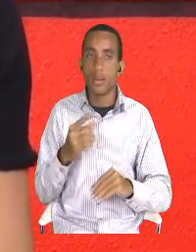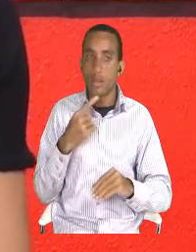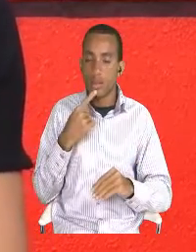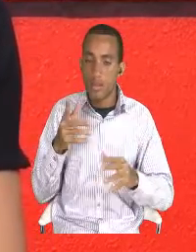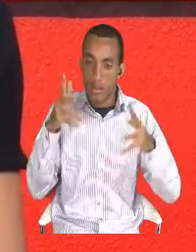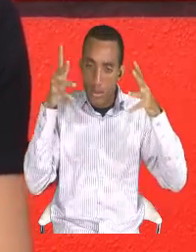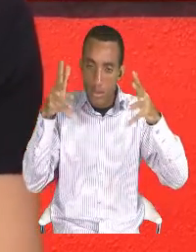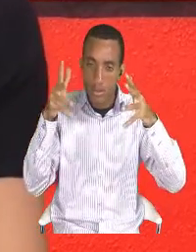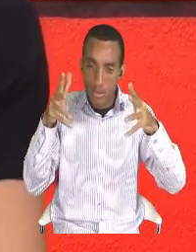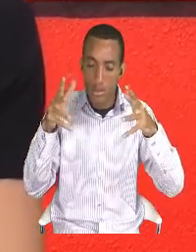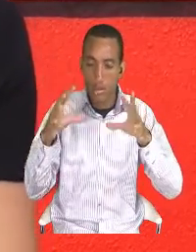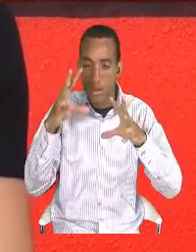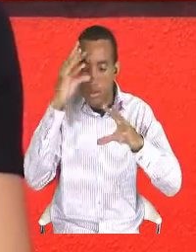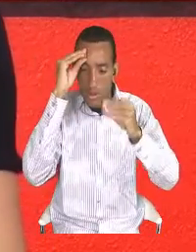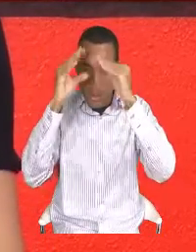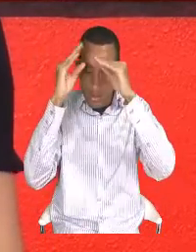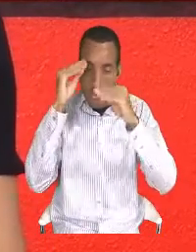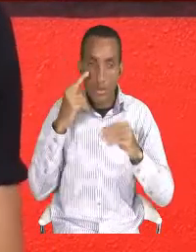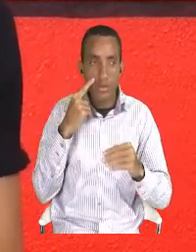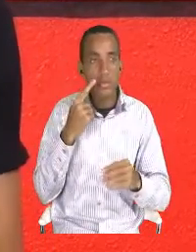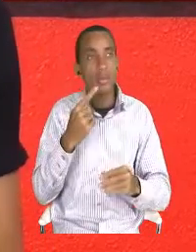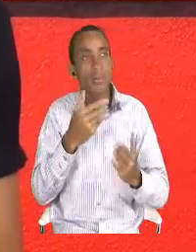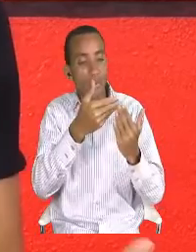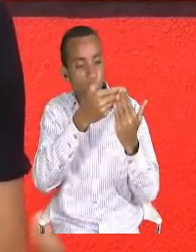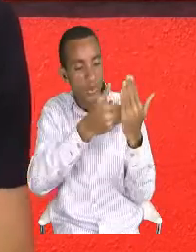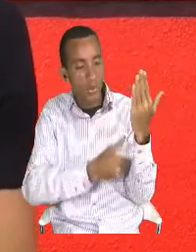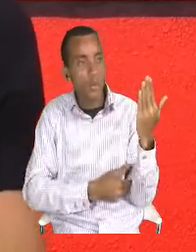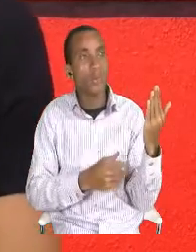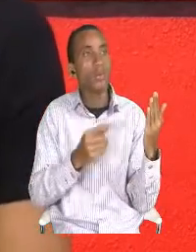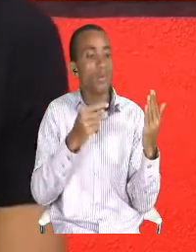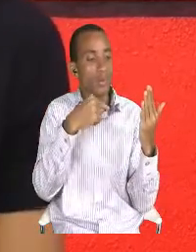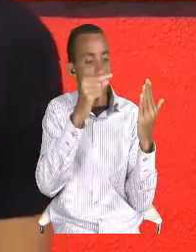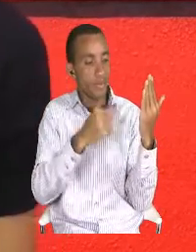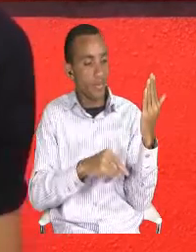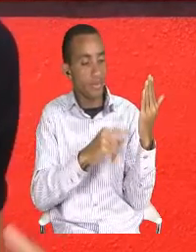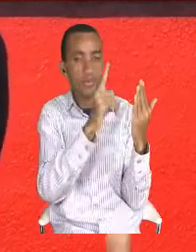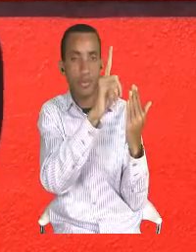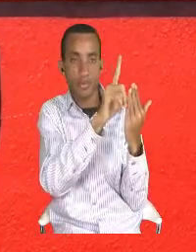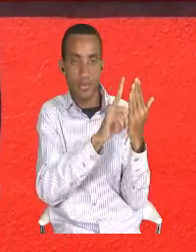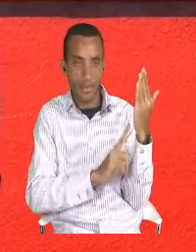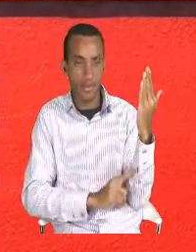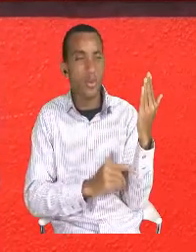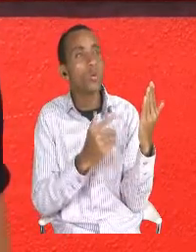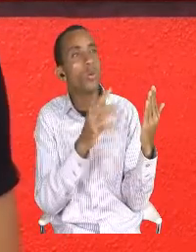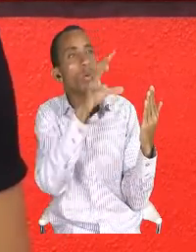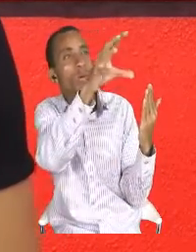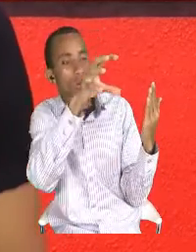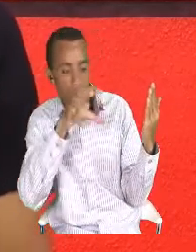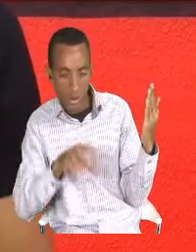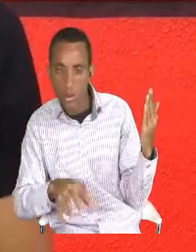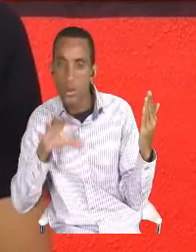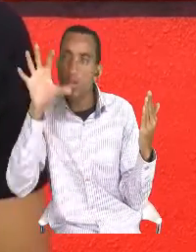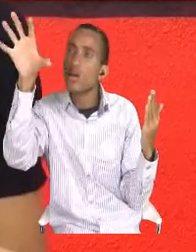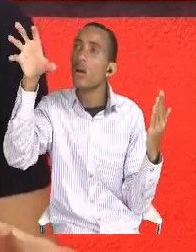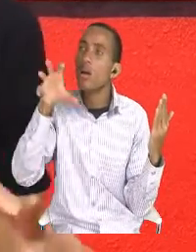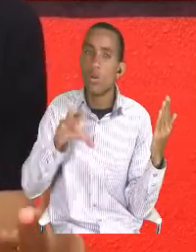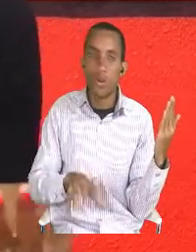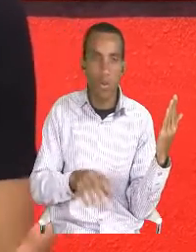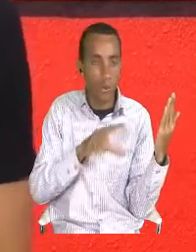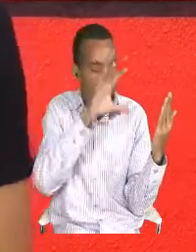a comer, las llevo a mercar, les doy un listado de mercado opcional. Primero les reviso la despensa